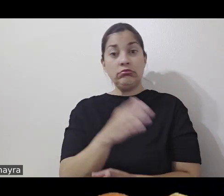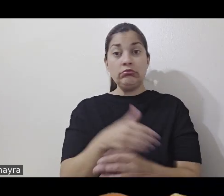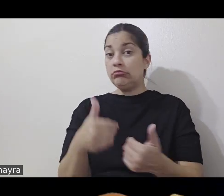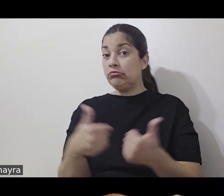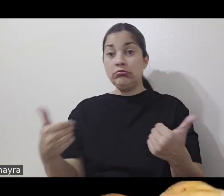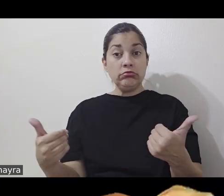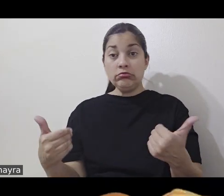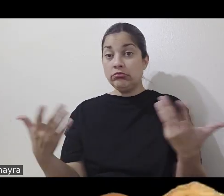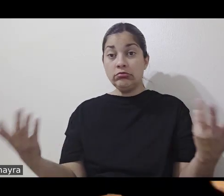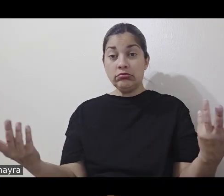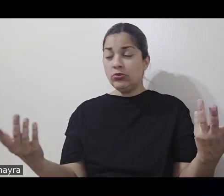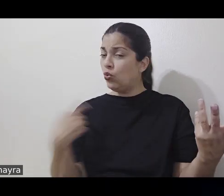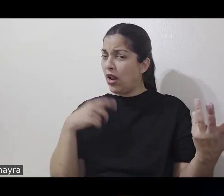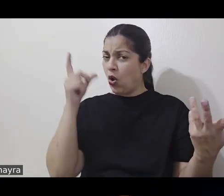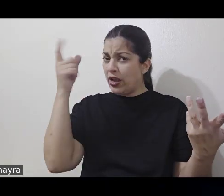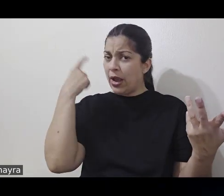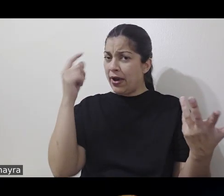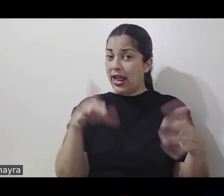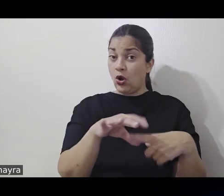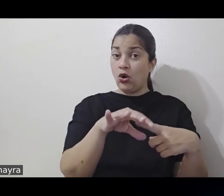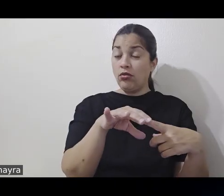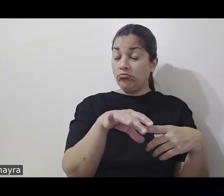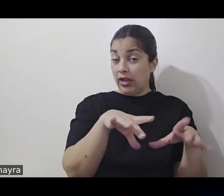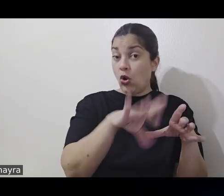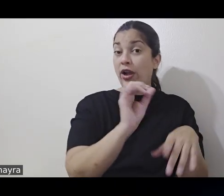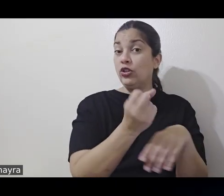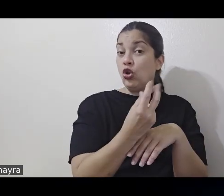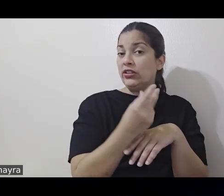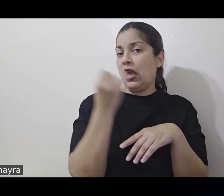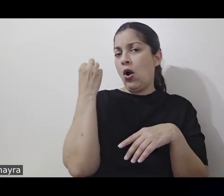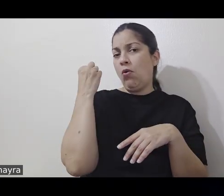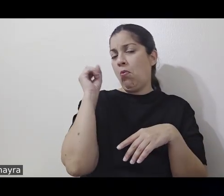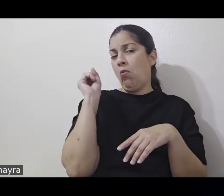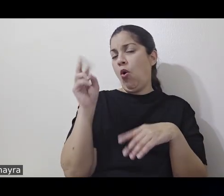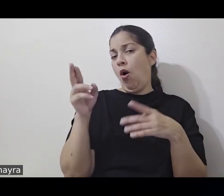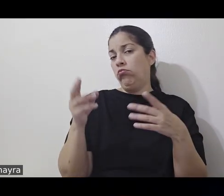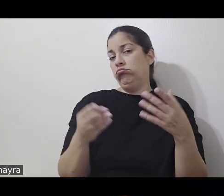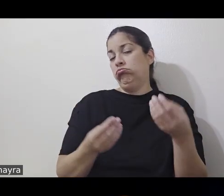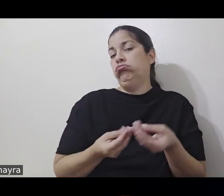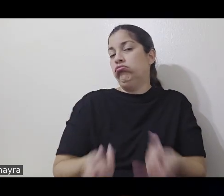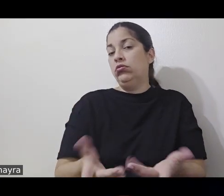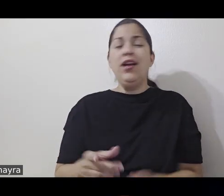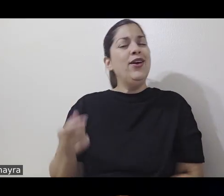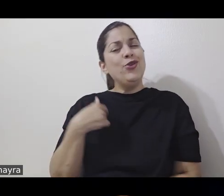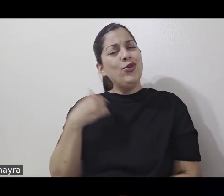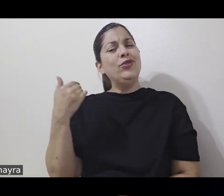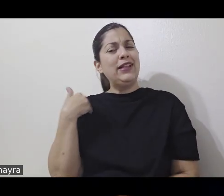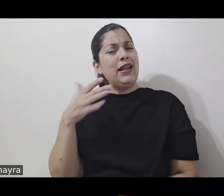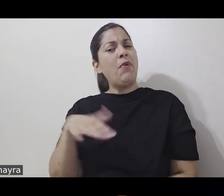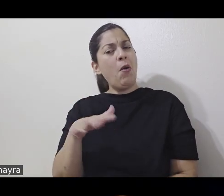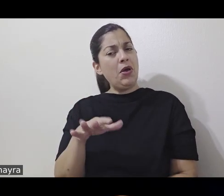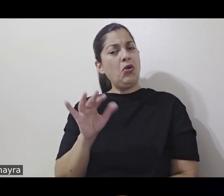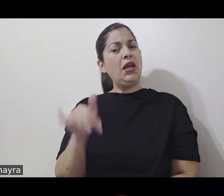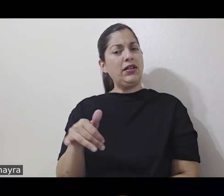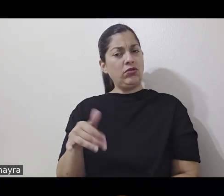¿Hubo alguna lógica de escoger 12 o porque surgió? No, lo que pasó fue que yo tenía más o menos como ese número de